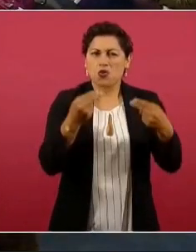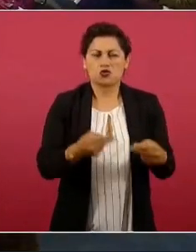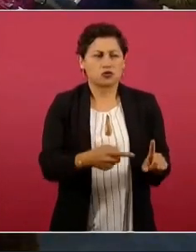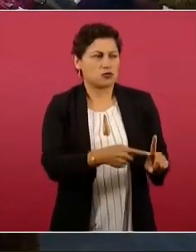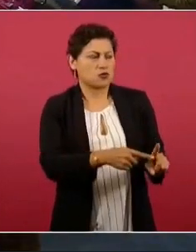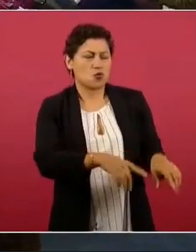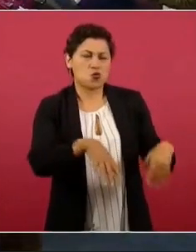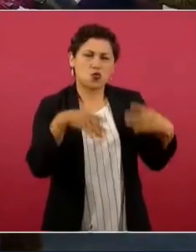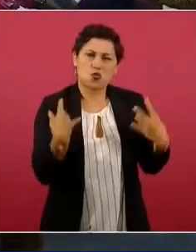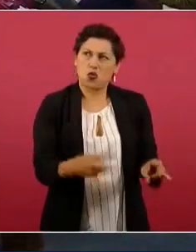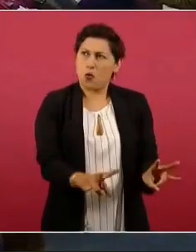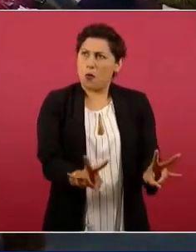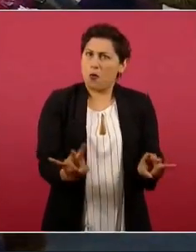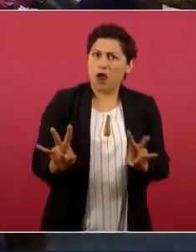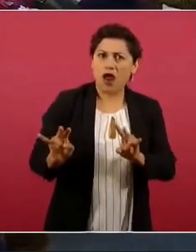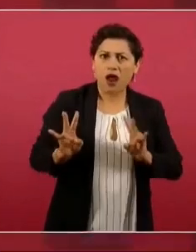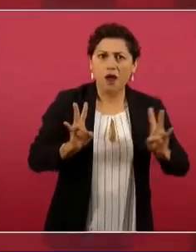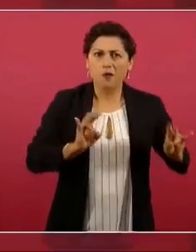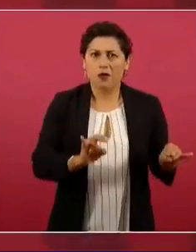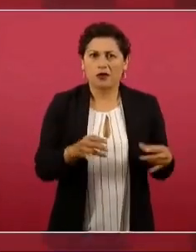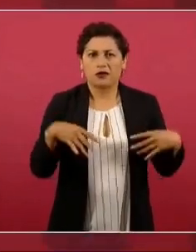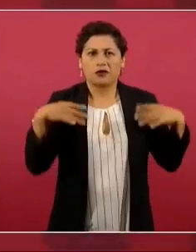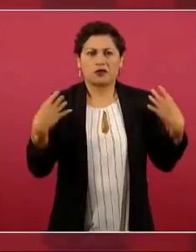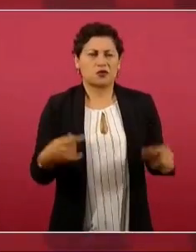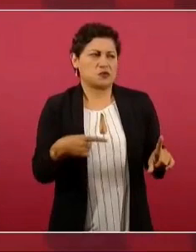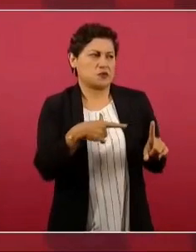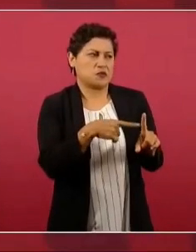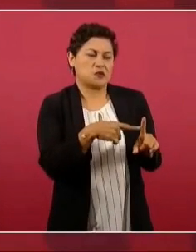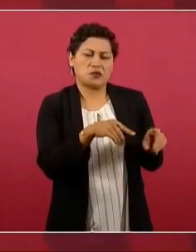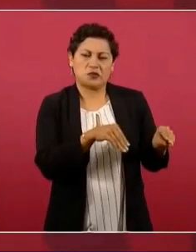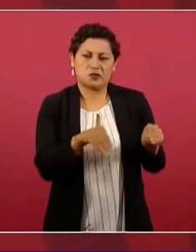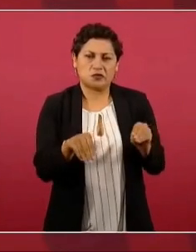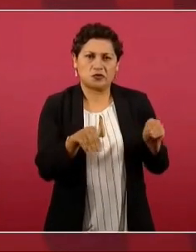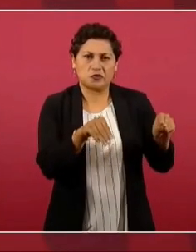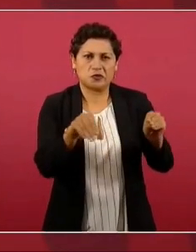cómo supo colarse.